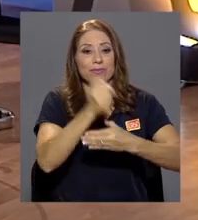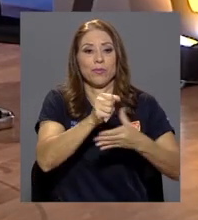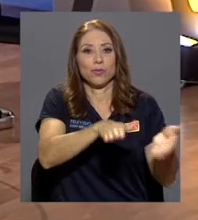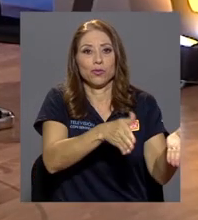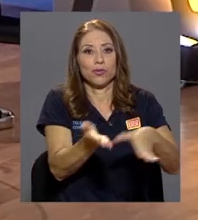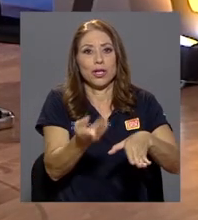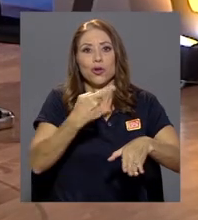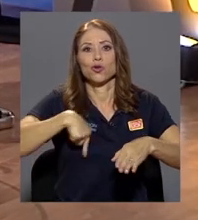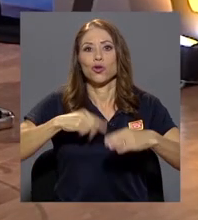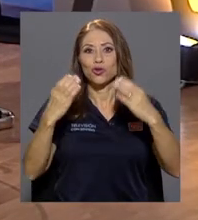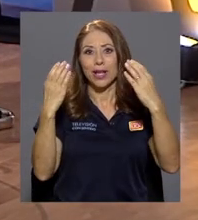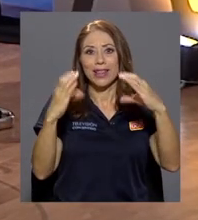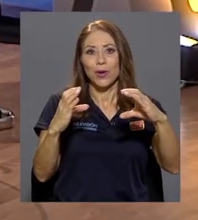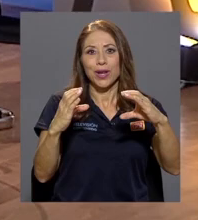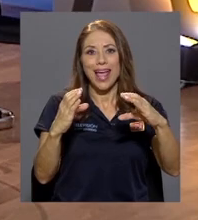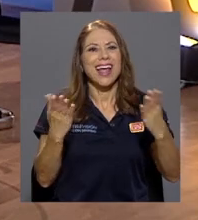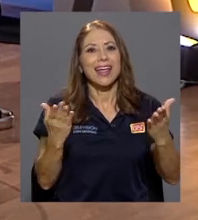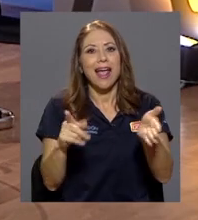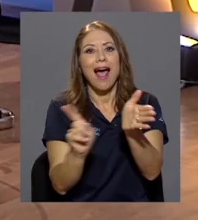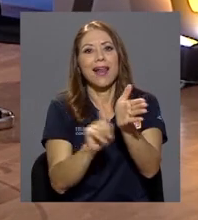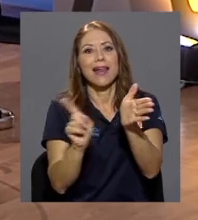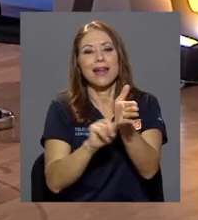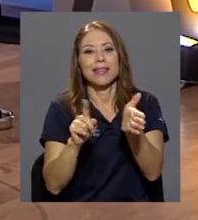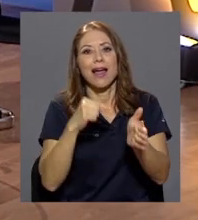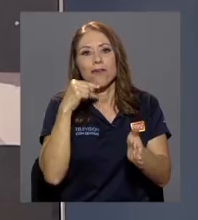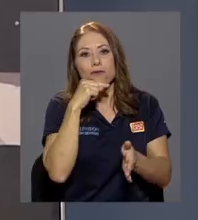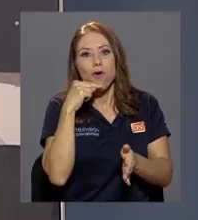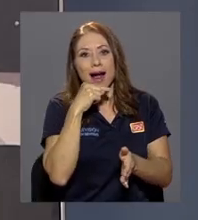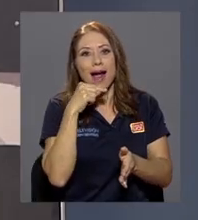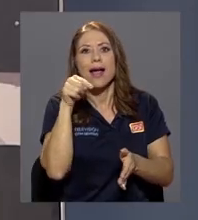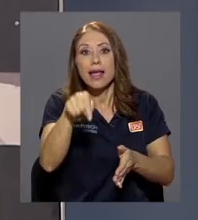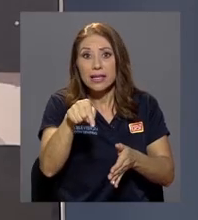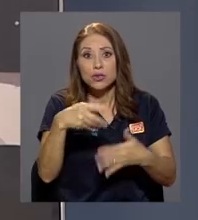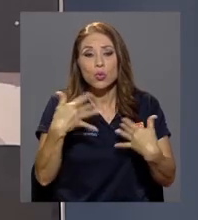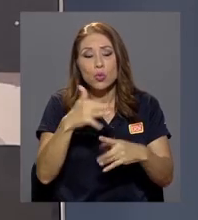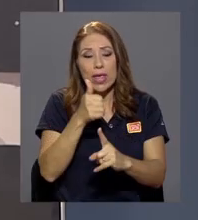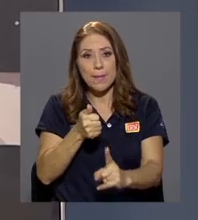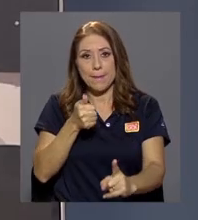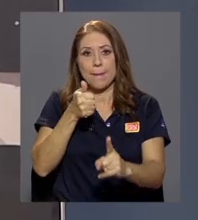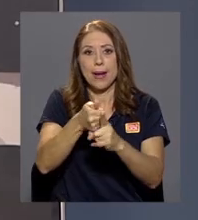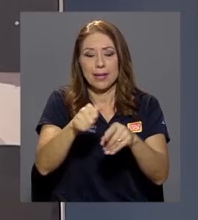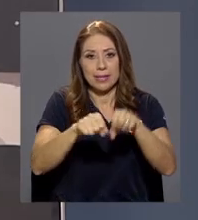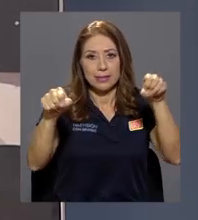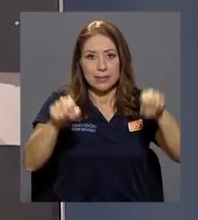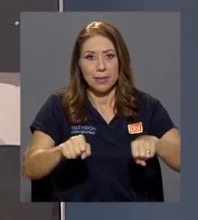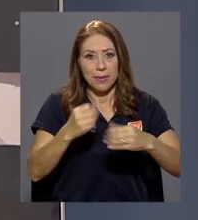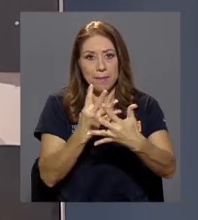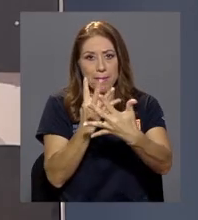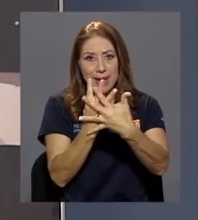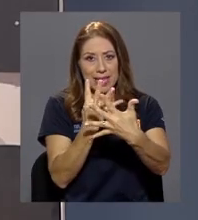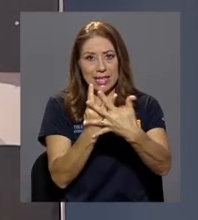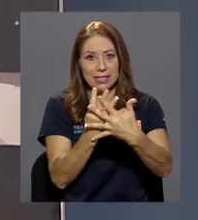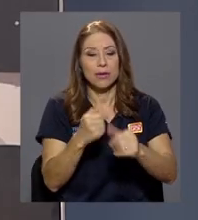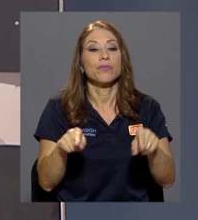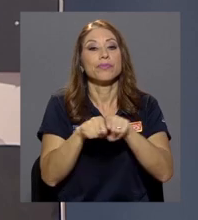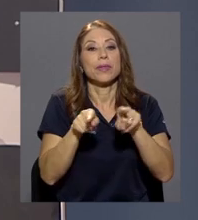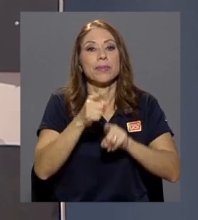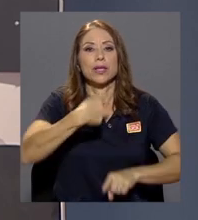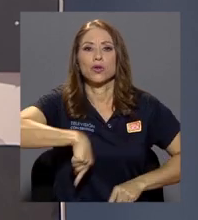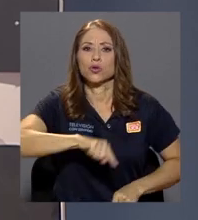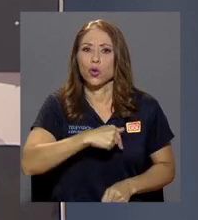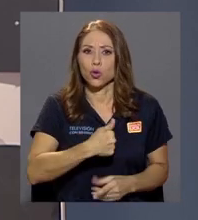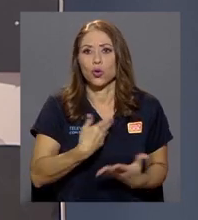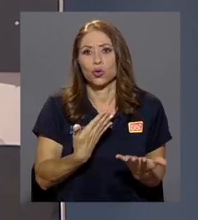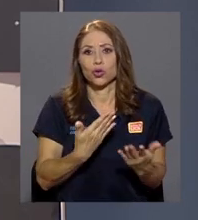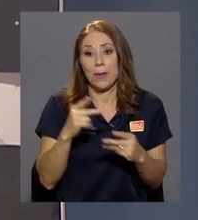en la categoría de alerta roja eso obviamente impacta en el sistema penitenciario también vivimos una